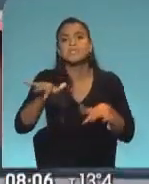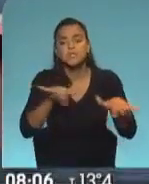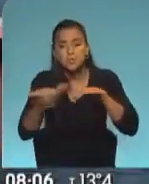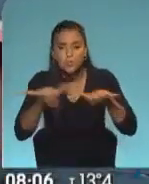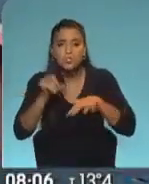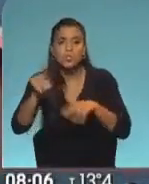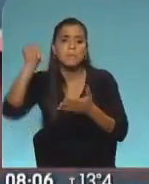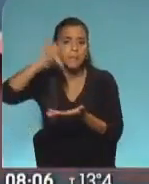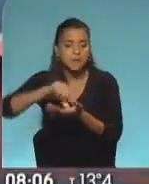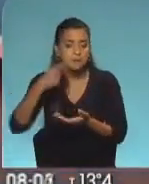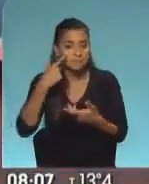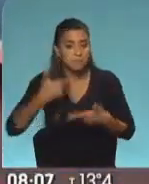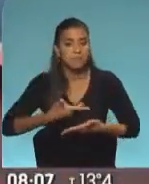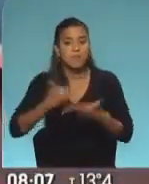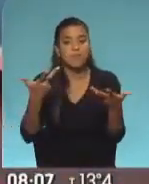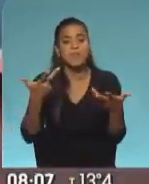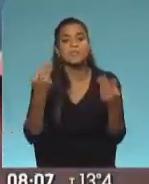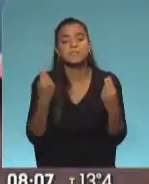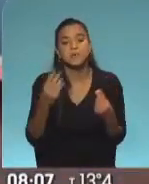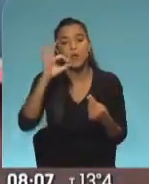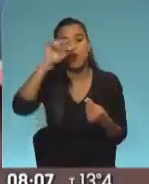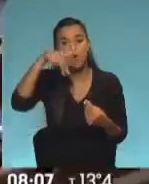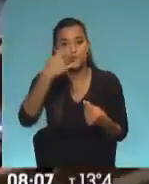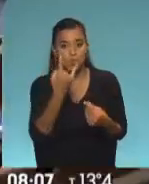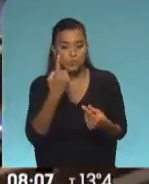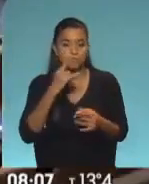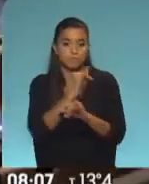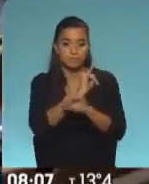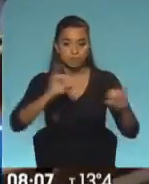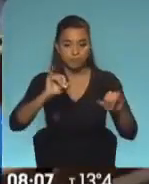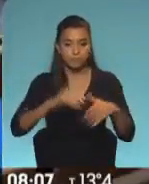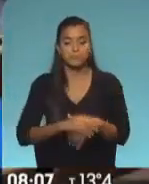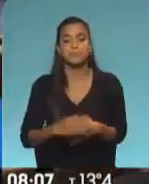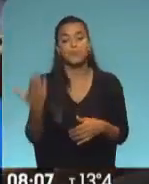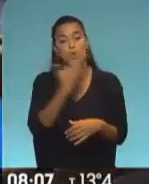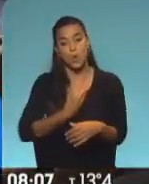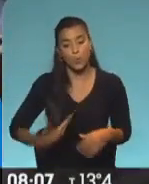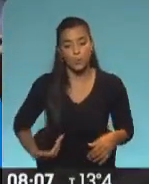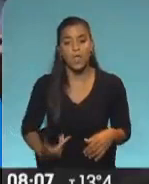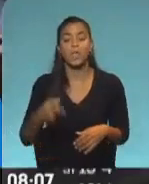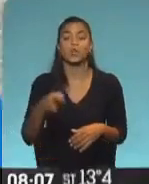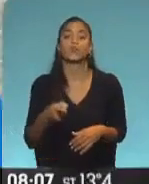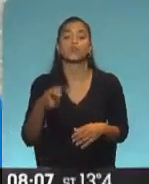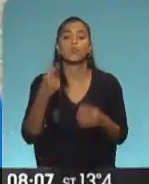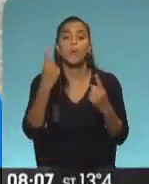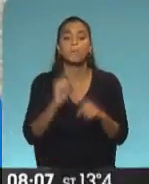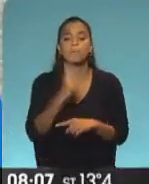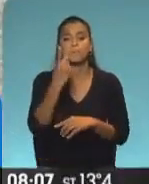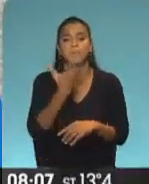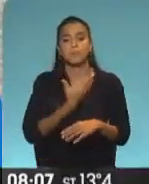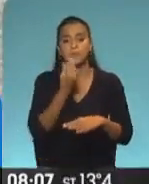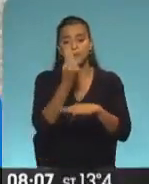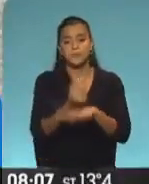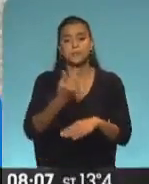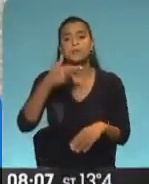de ese país. Así lo decía el emisario de la ONU. El gobierno de unidad que encabeza el primer ministro